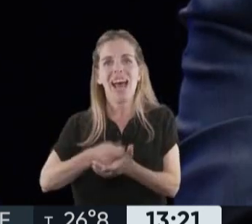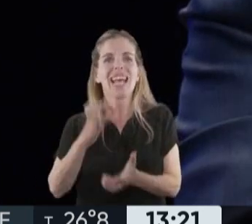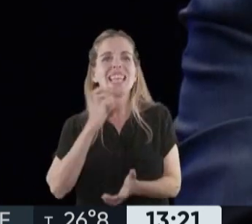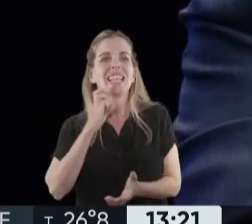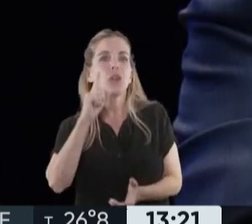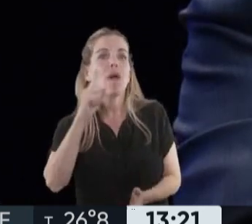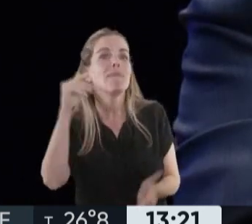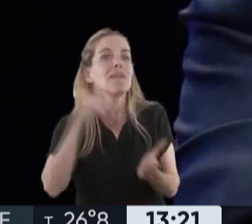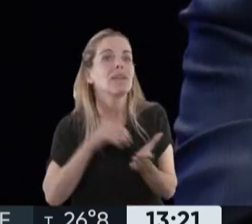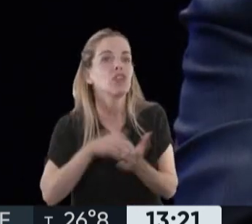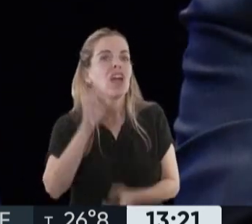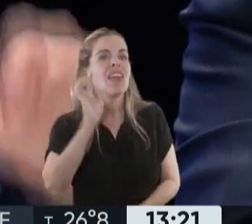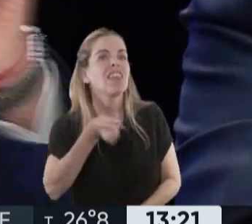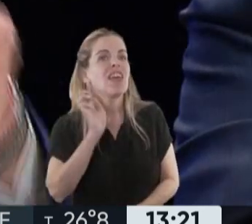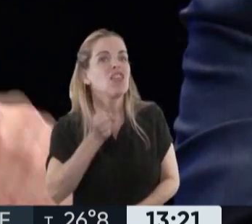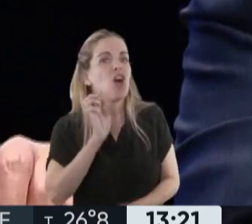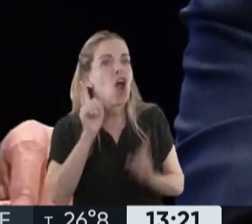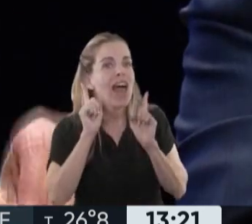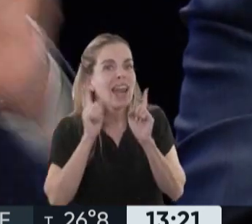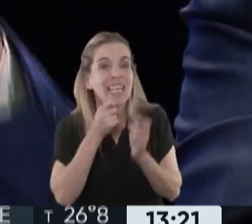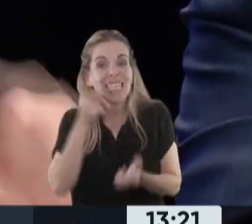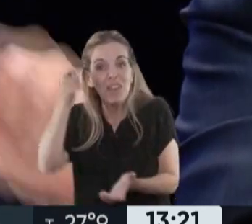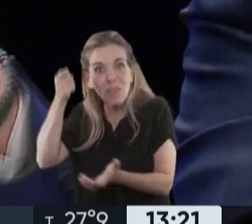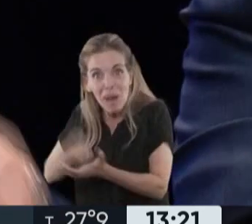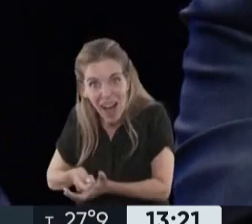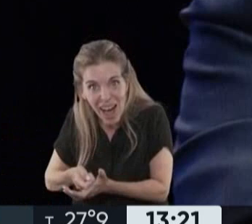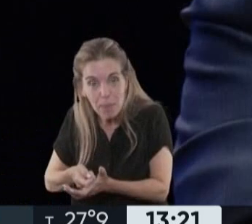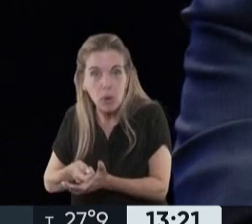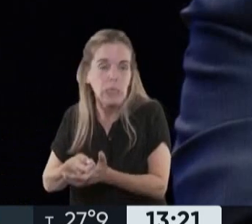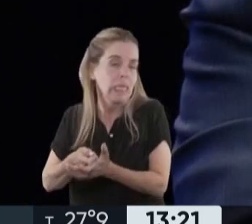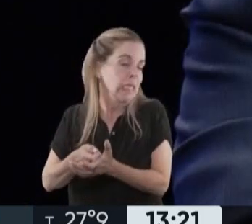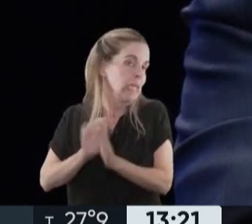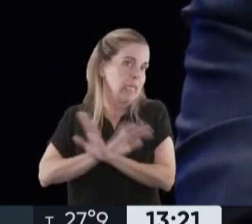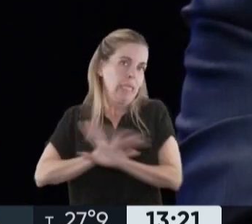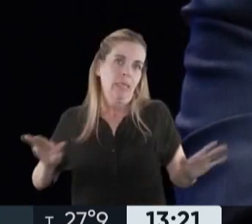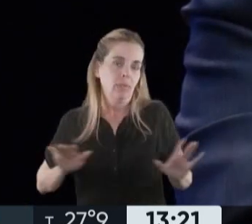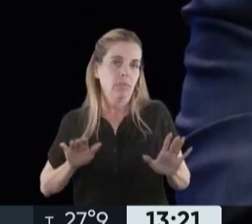dólares que hubieran postergado a millones de argentinos.